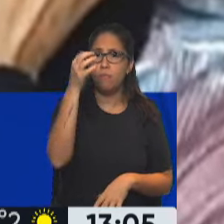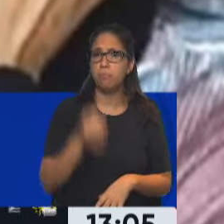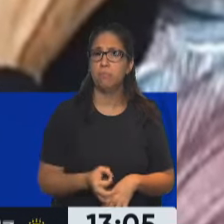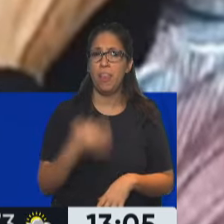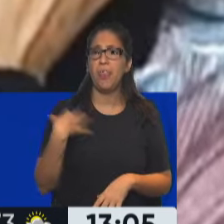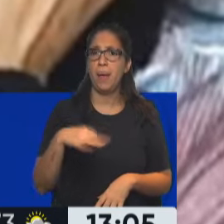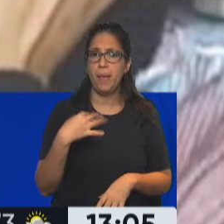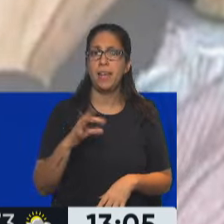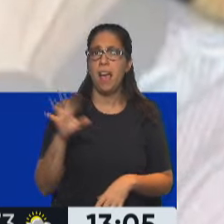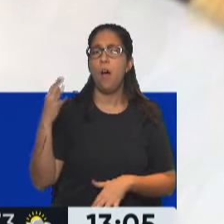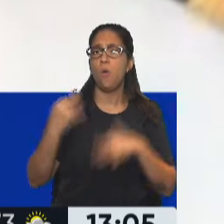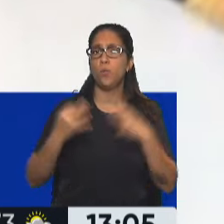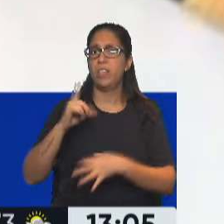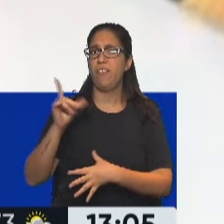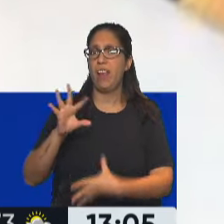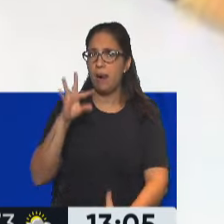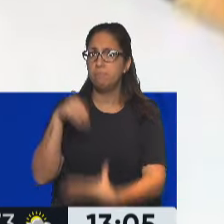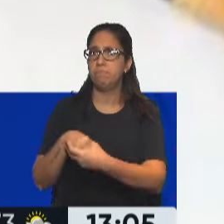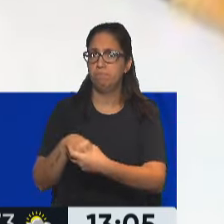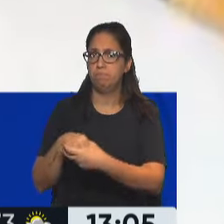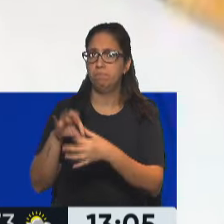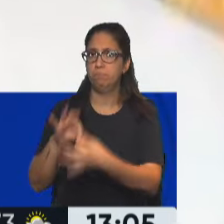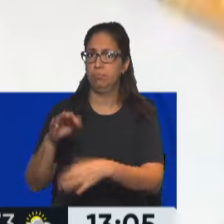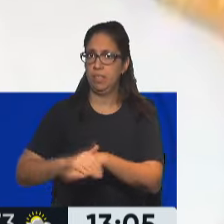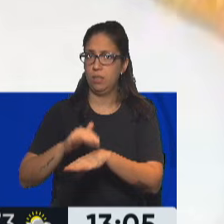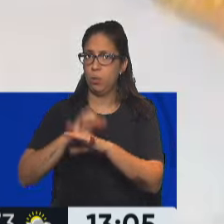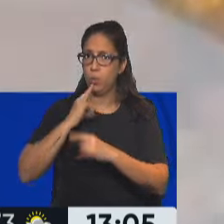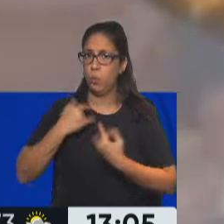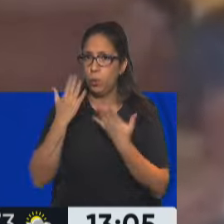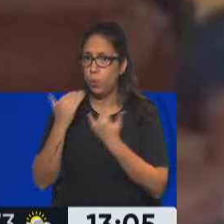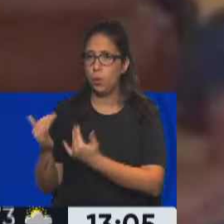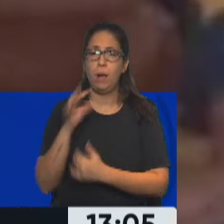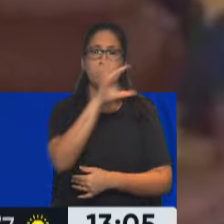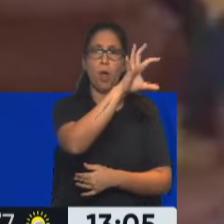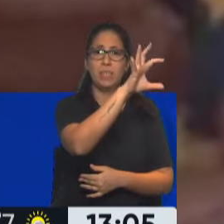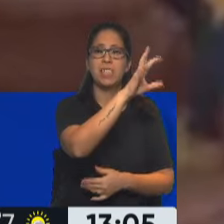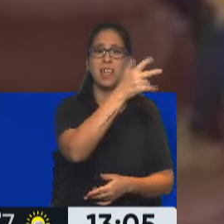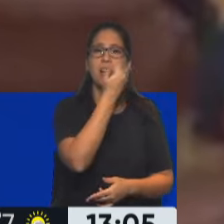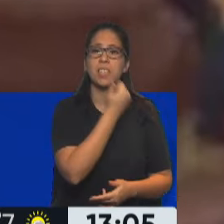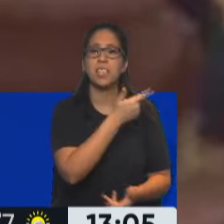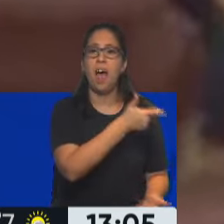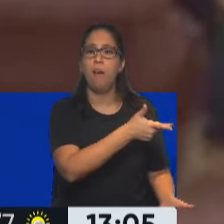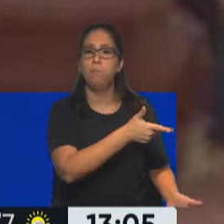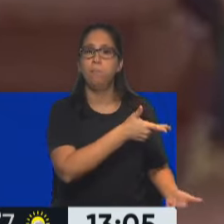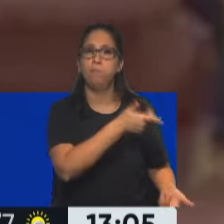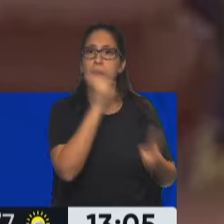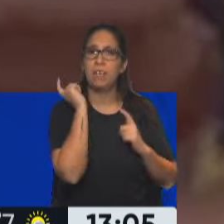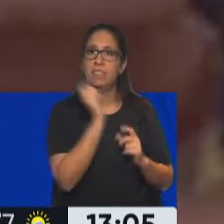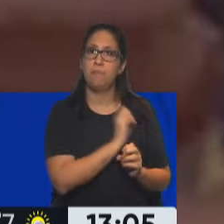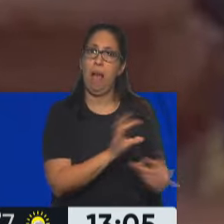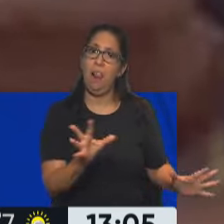debería intervenir la justicia Federal de hecho la justicia provincial ya nos dio hemos tenido una mala experiencia